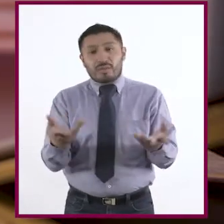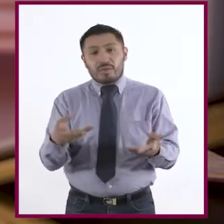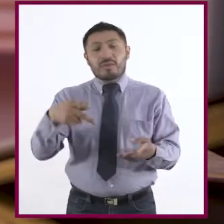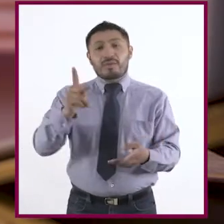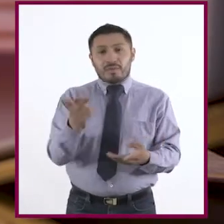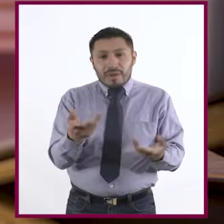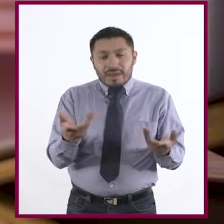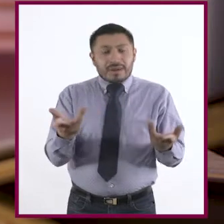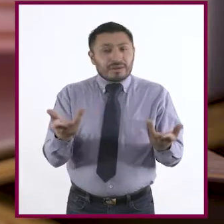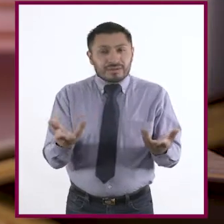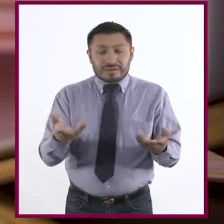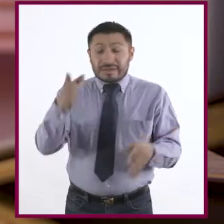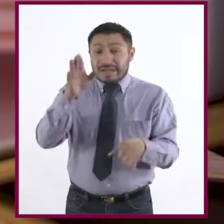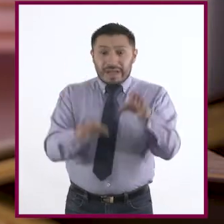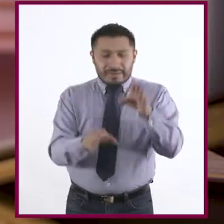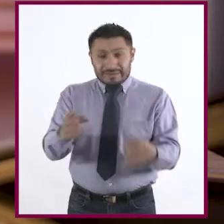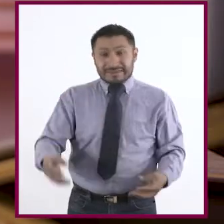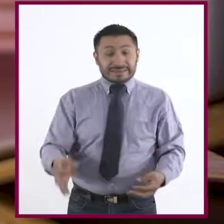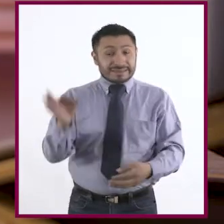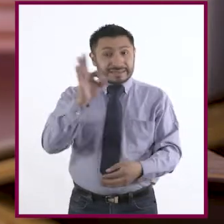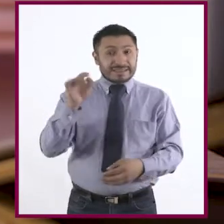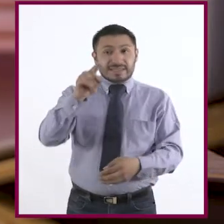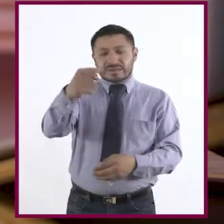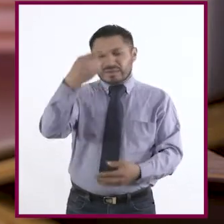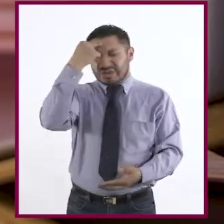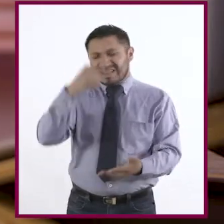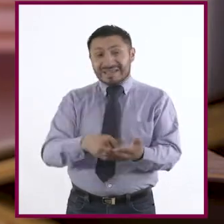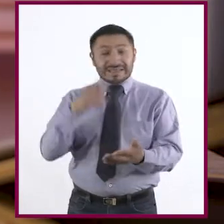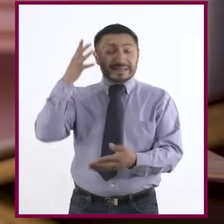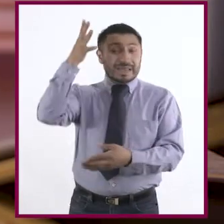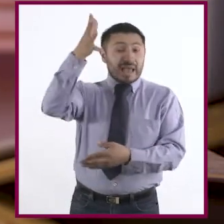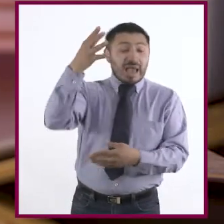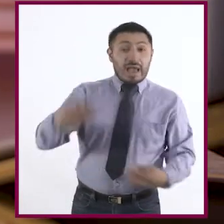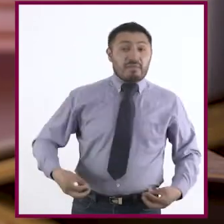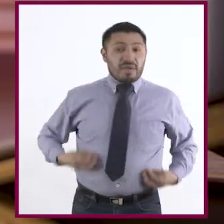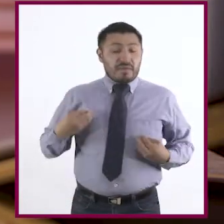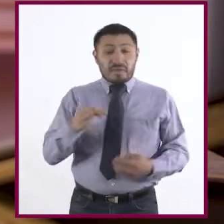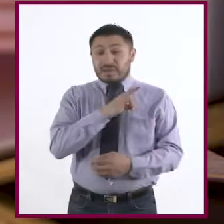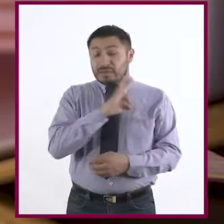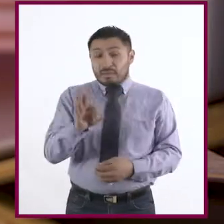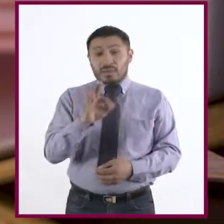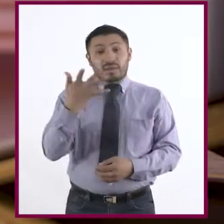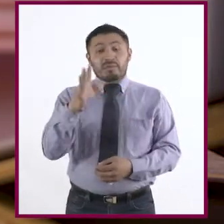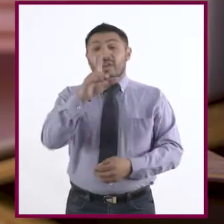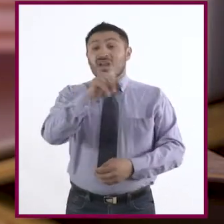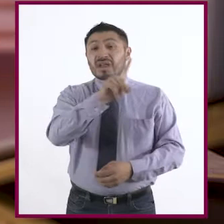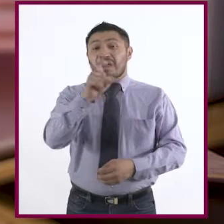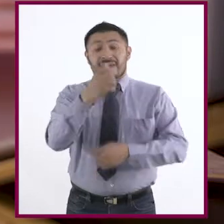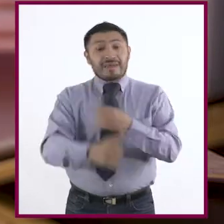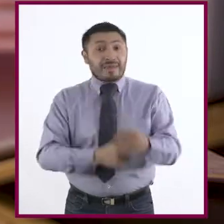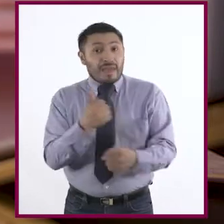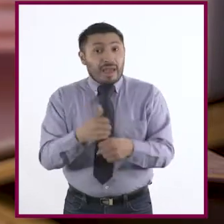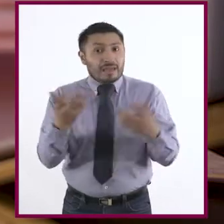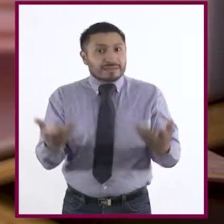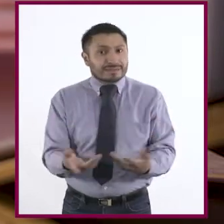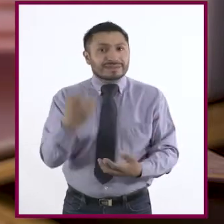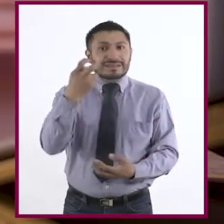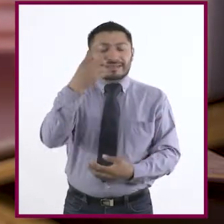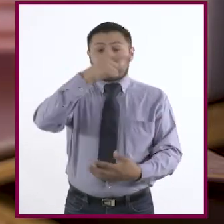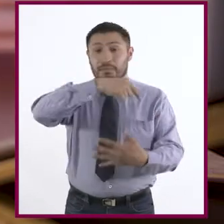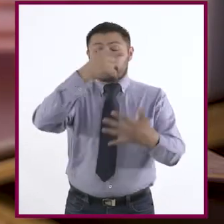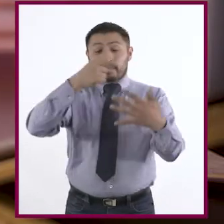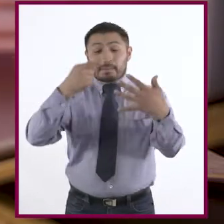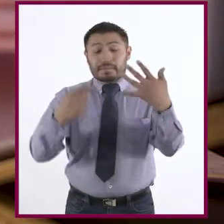este incremento? ¿Vivir 100 años será normal dentro de un par de décadas? Nuestro tema de hoy tiene mucho que ver con hacernos este tipo de